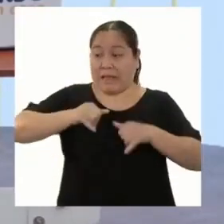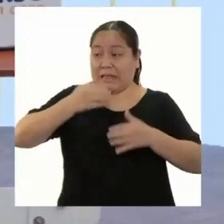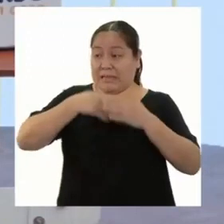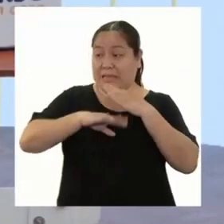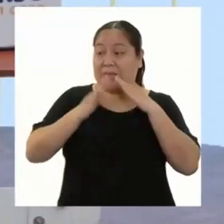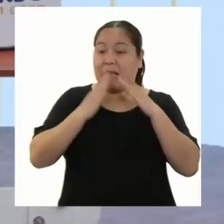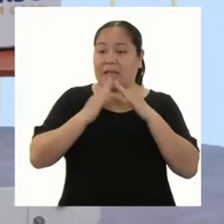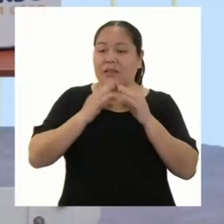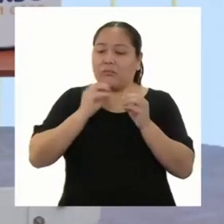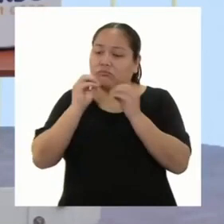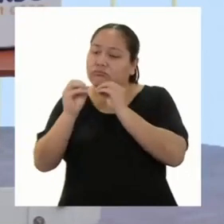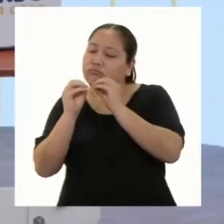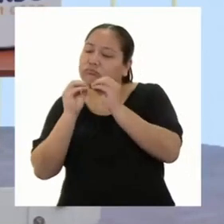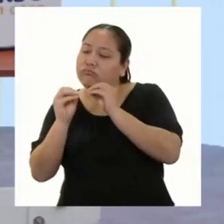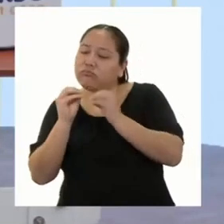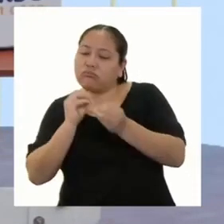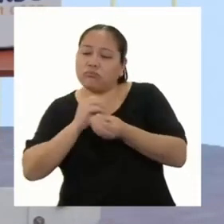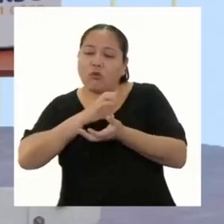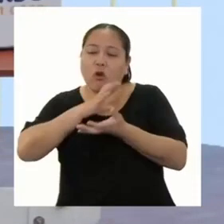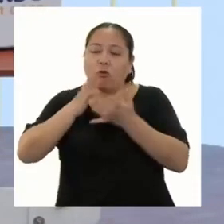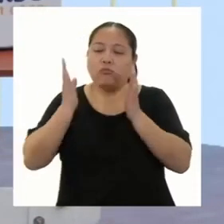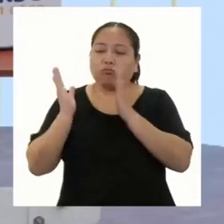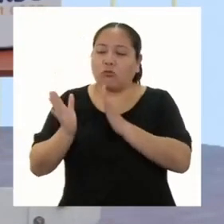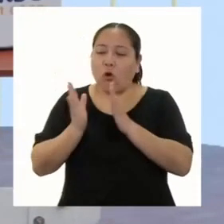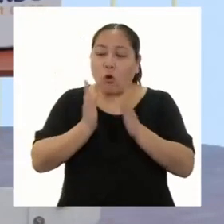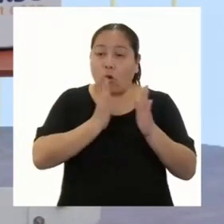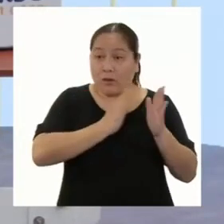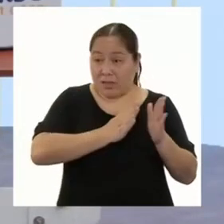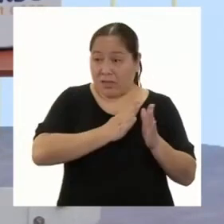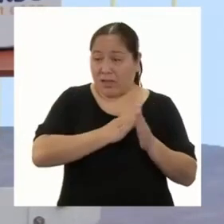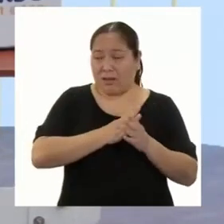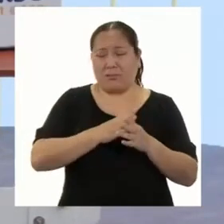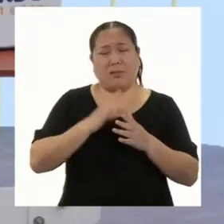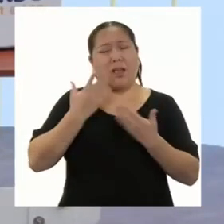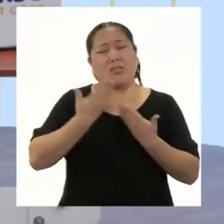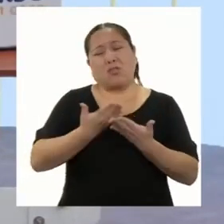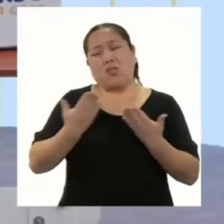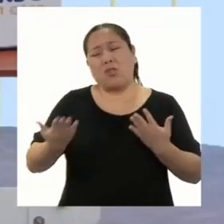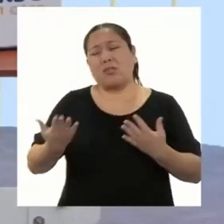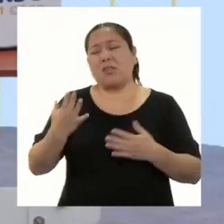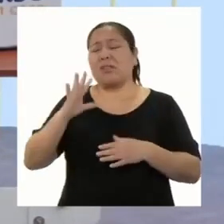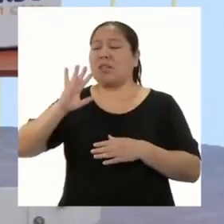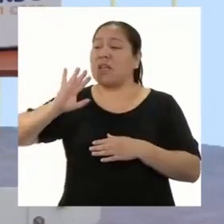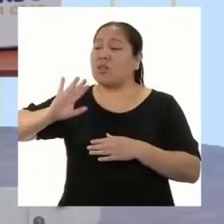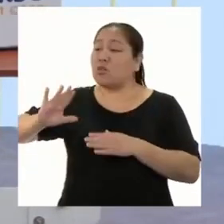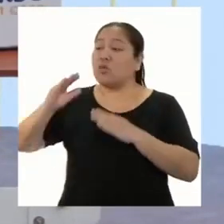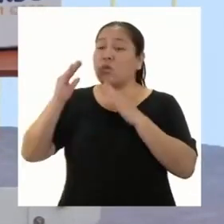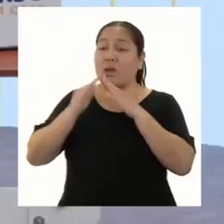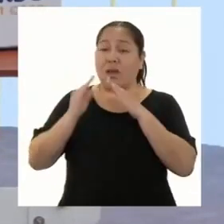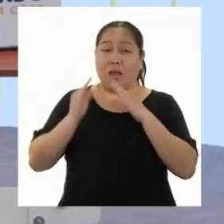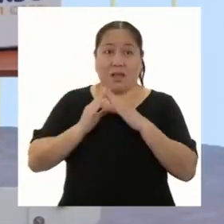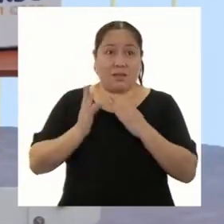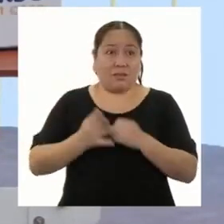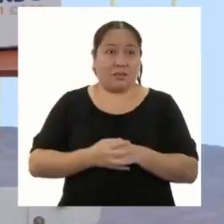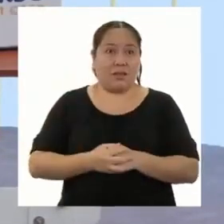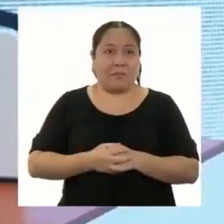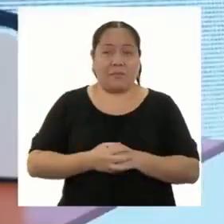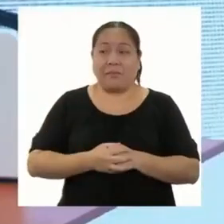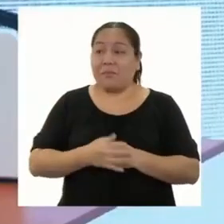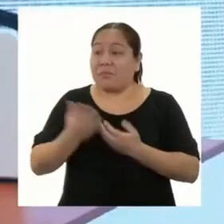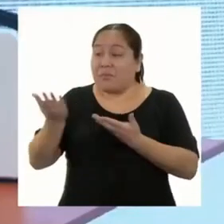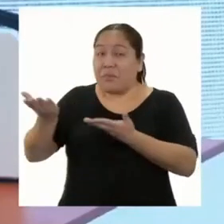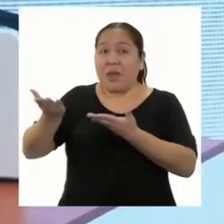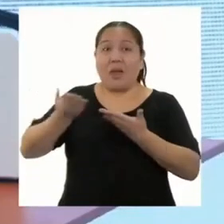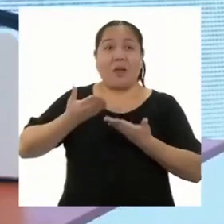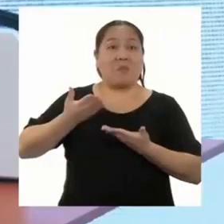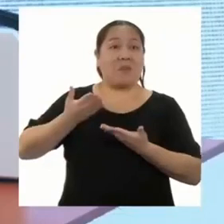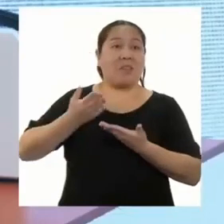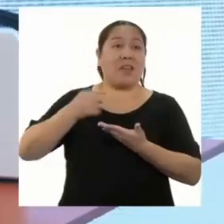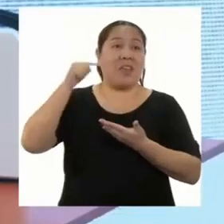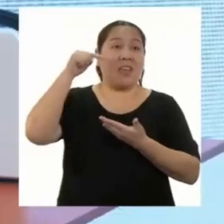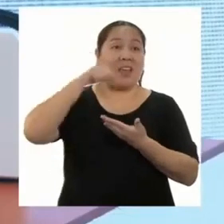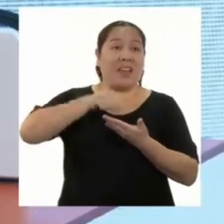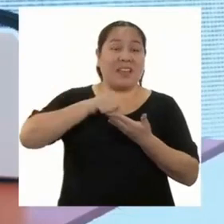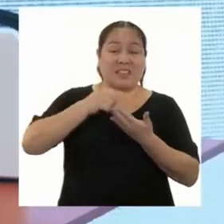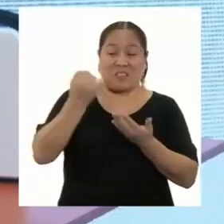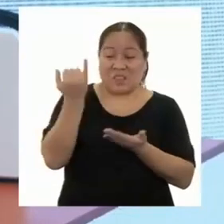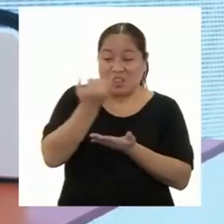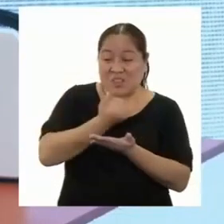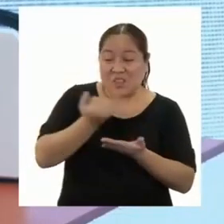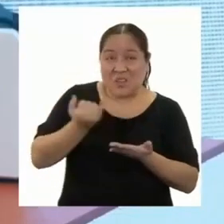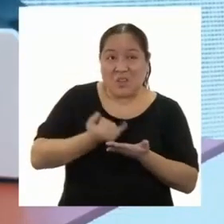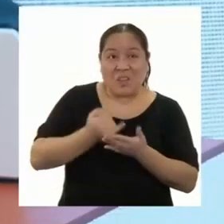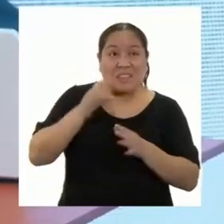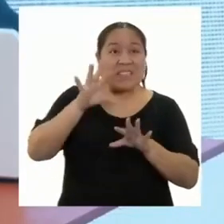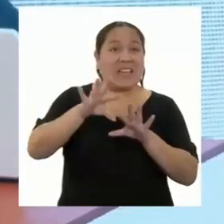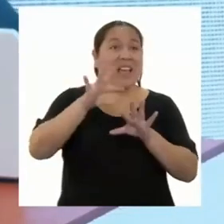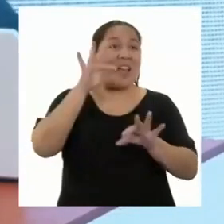reordenar las cosas que hace 1000 años no tocaba en su casa. Y me ha mandado estos dibujos de aquí que